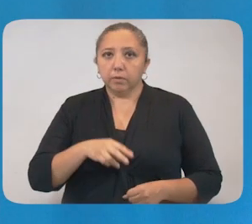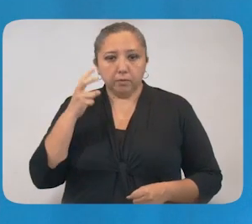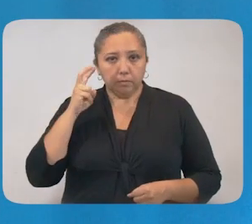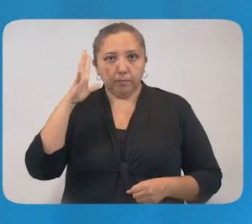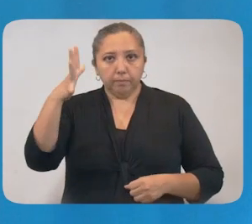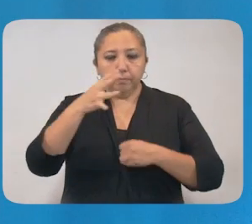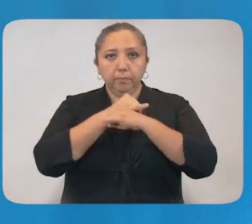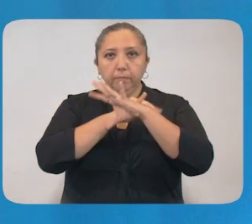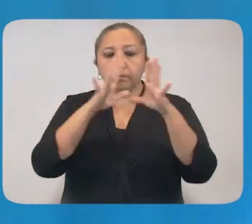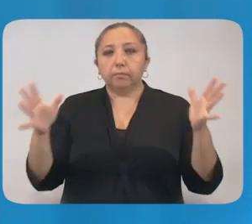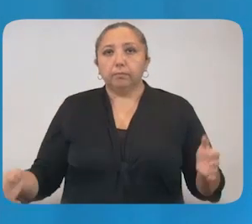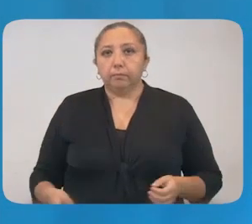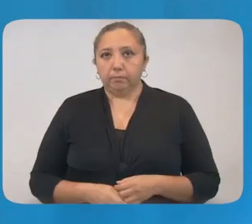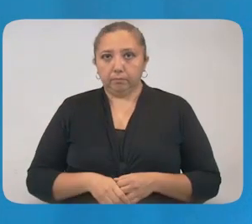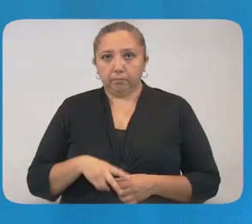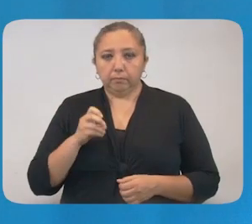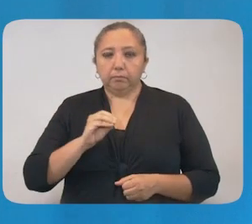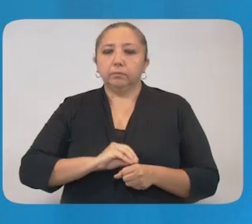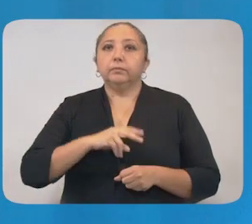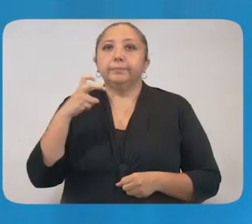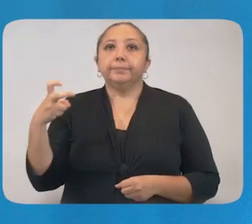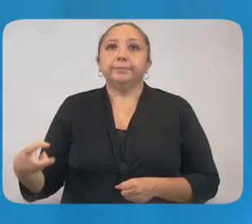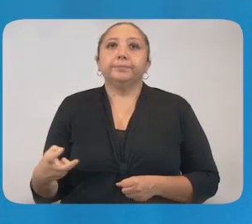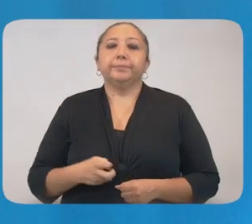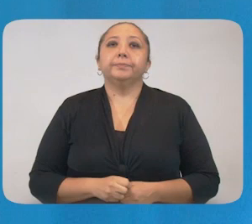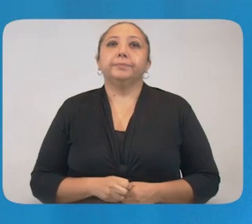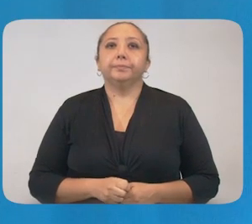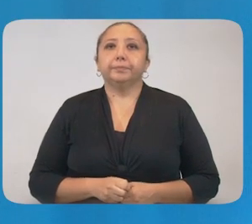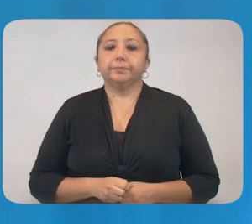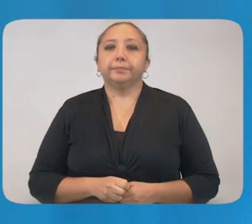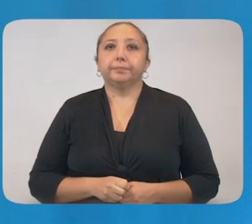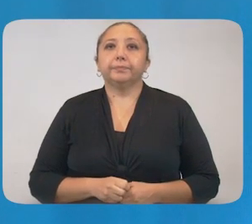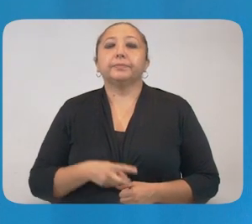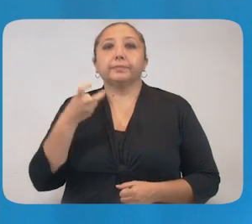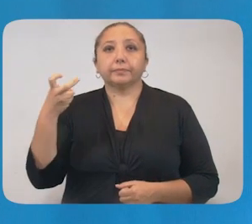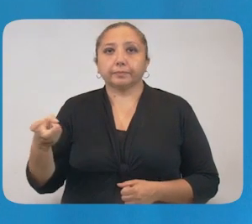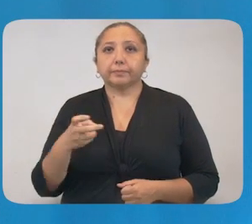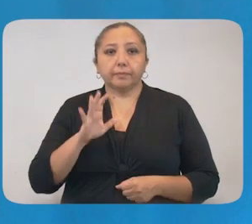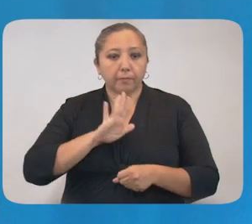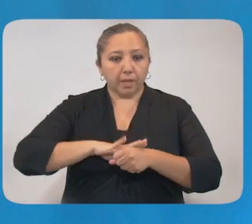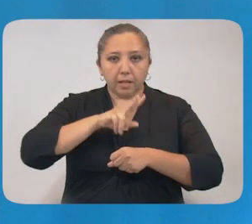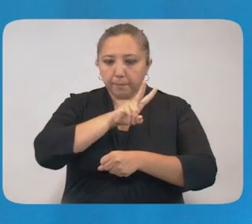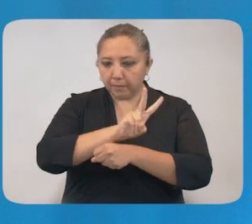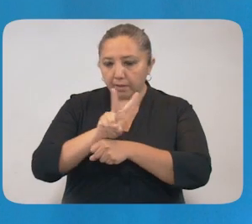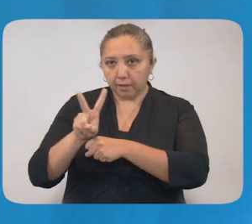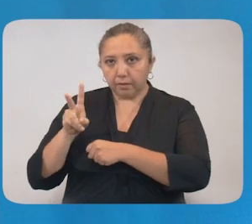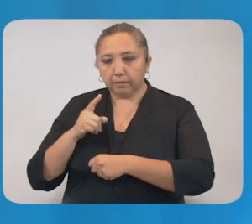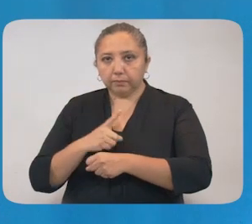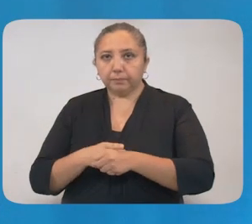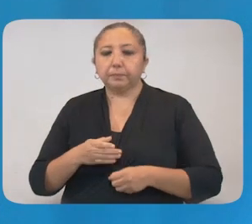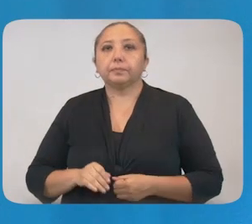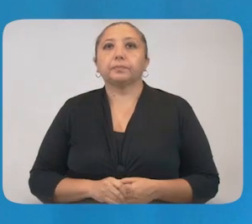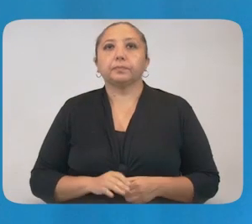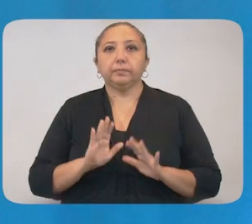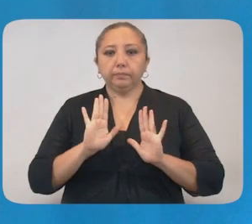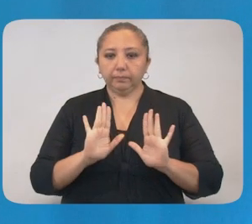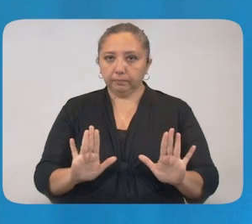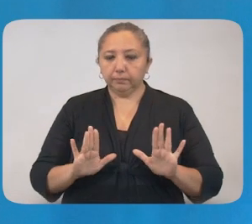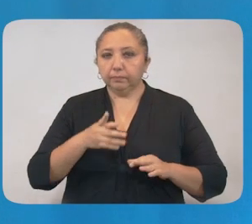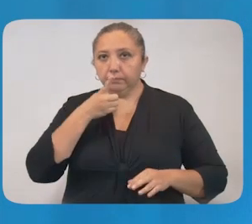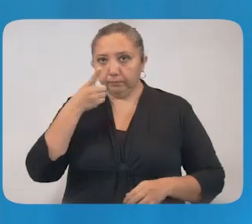reflejará en los partes médicos durante la implementación de estos operativos esta mayor vigilancia epidemiológica permitirá cortar